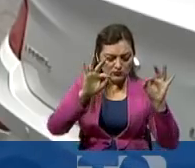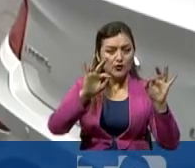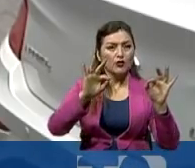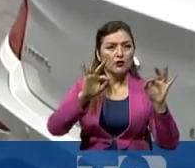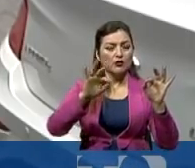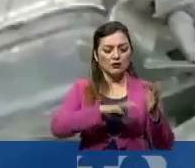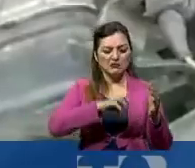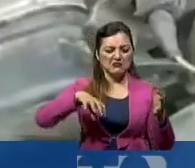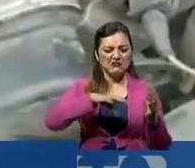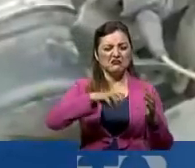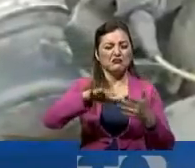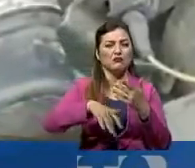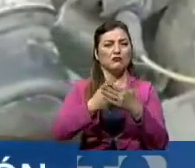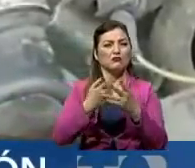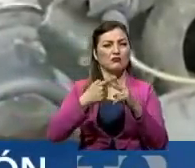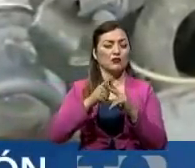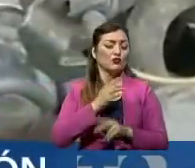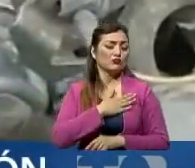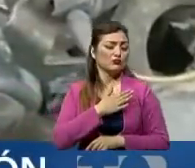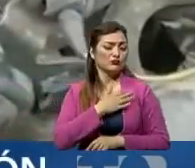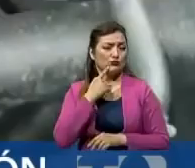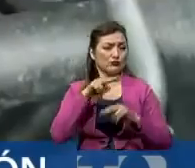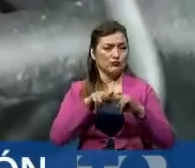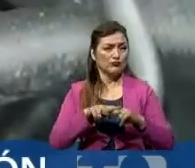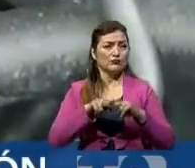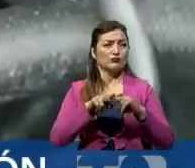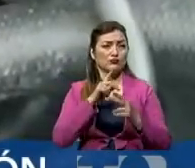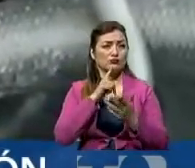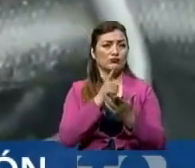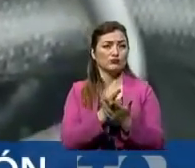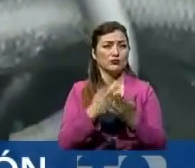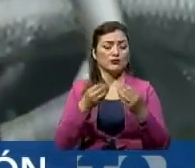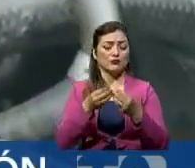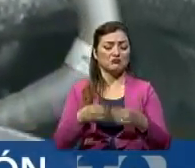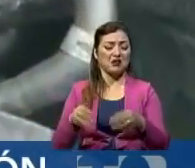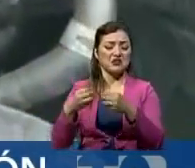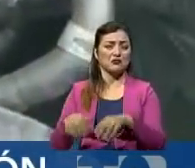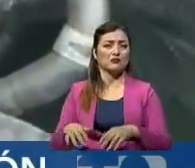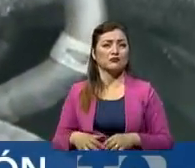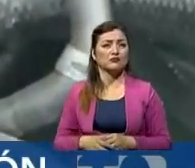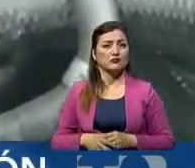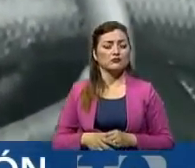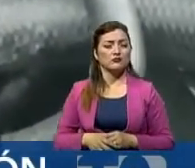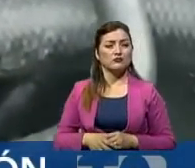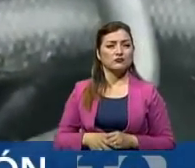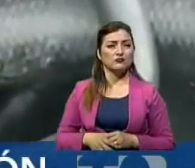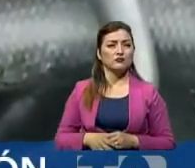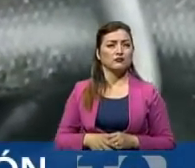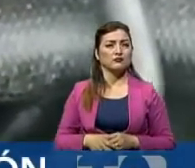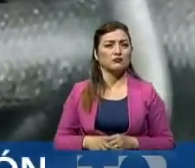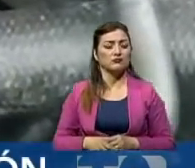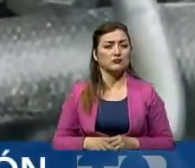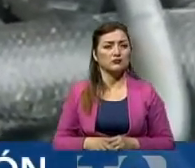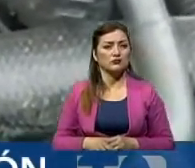casi desmantelado. Su mecánico de confianza constató después que eran cuantiosas pérdidas. Y está faltando lo que es